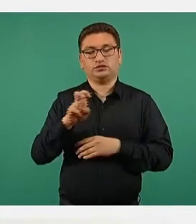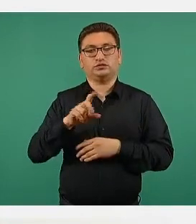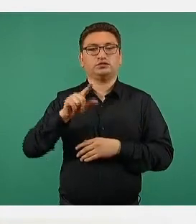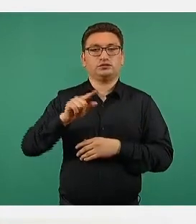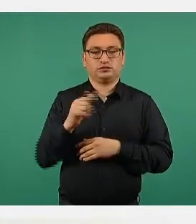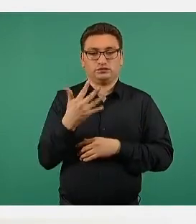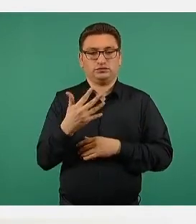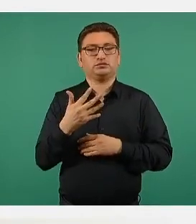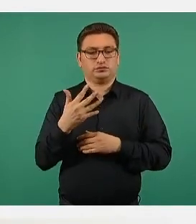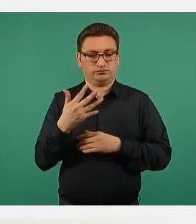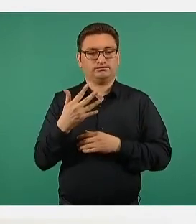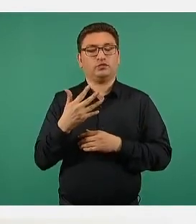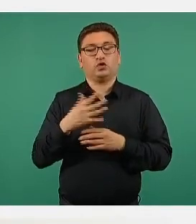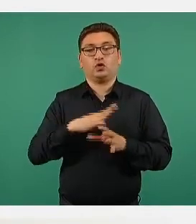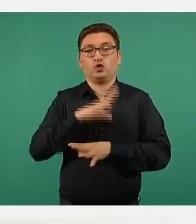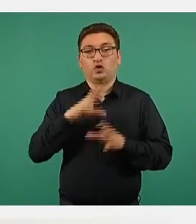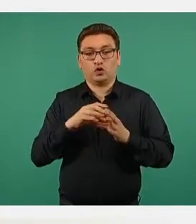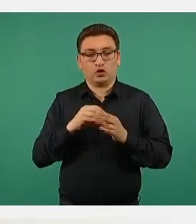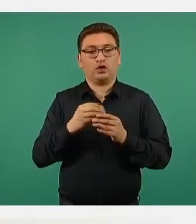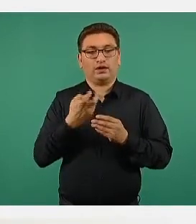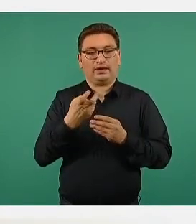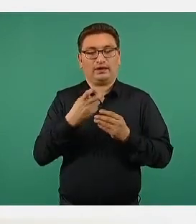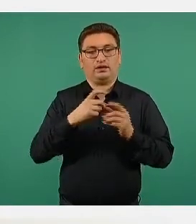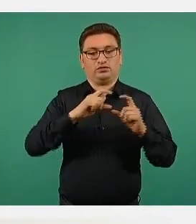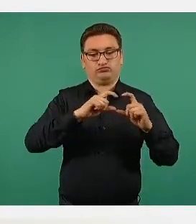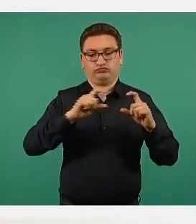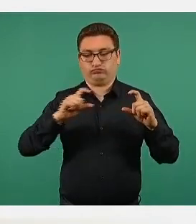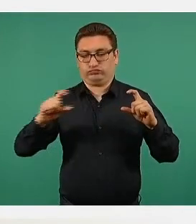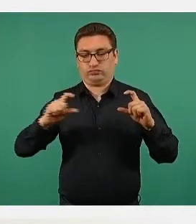37.765.275 dosis, distribuido en estas 5